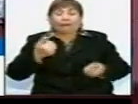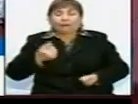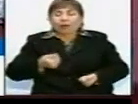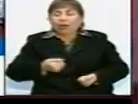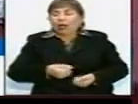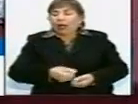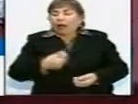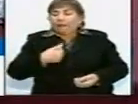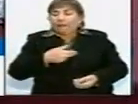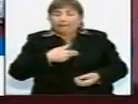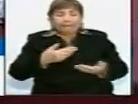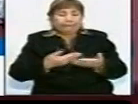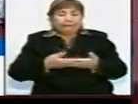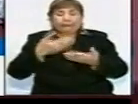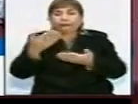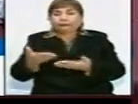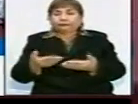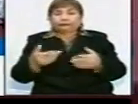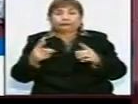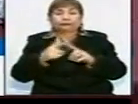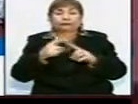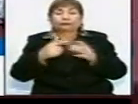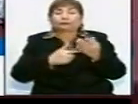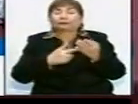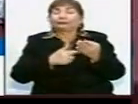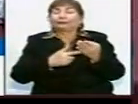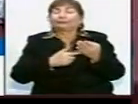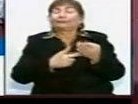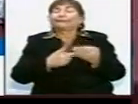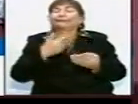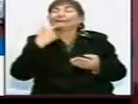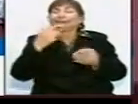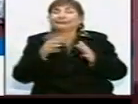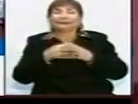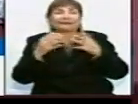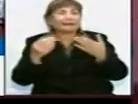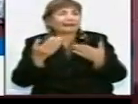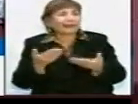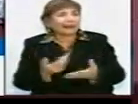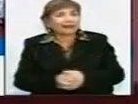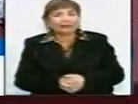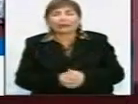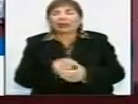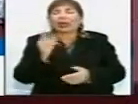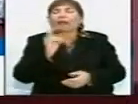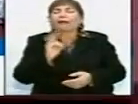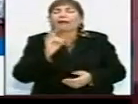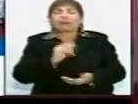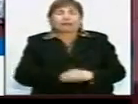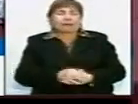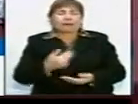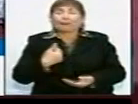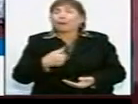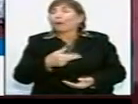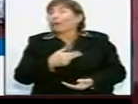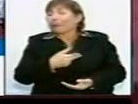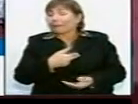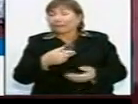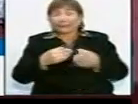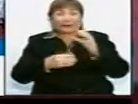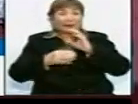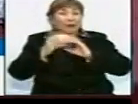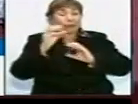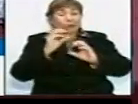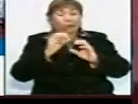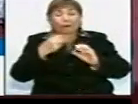aspectos que nosotros hemos incrementado en tecnología ha sido la inauguración del centro operación de emergencia en lo cual nosotros la comunidad científica y